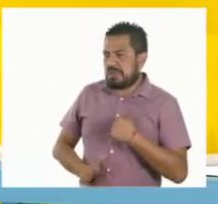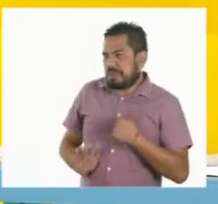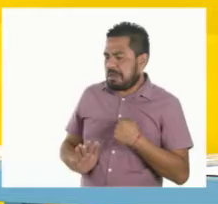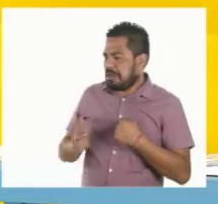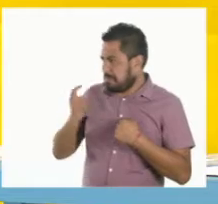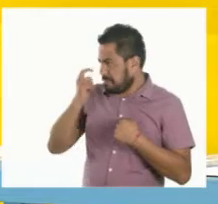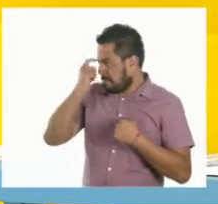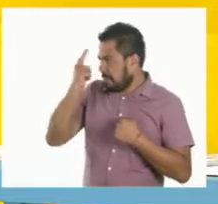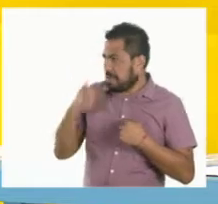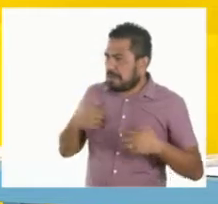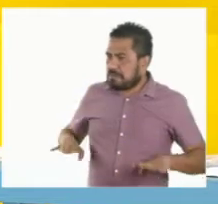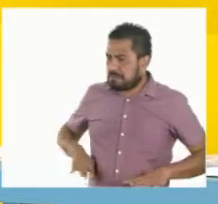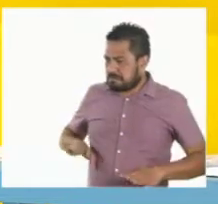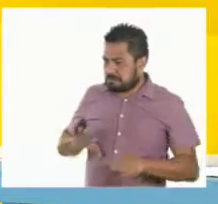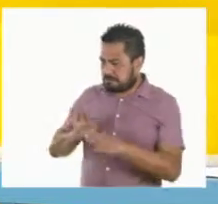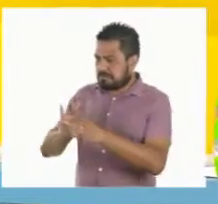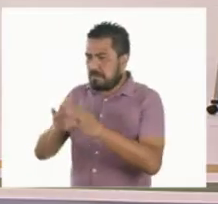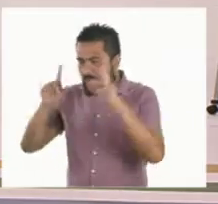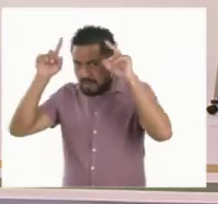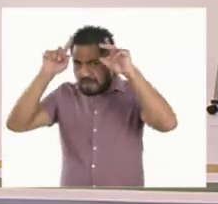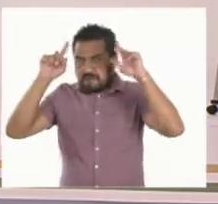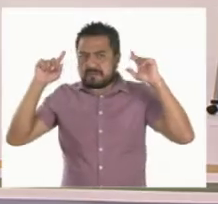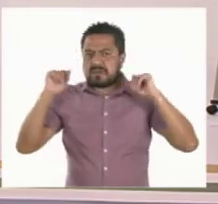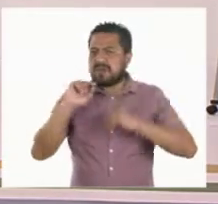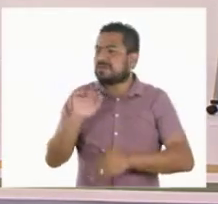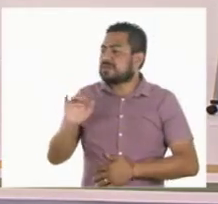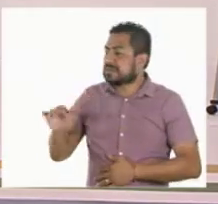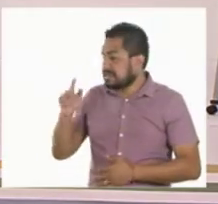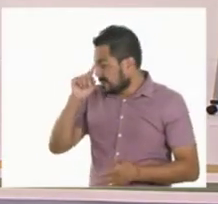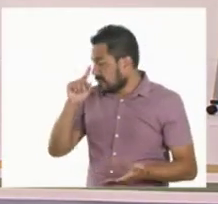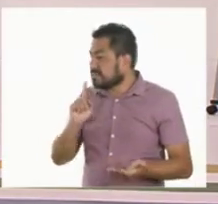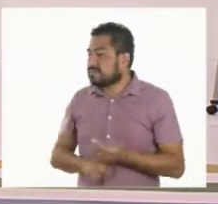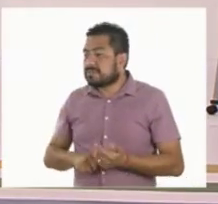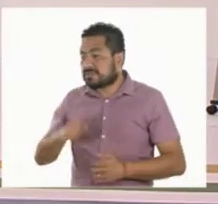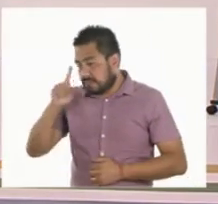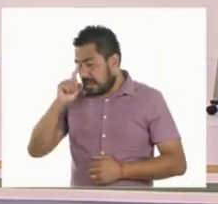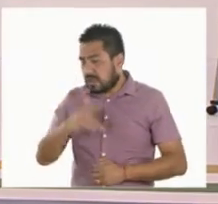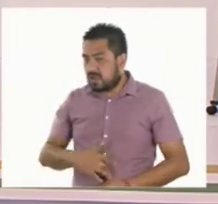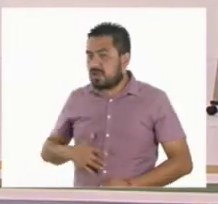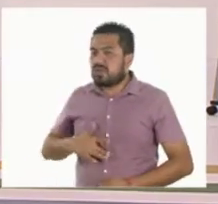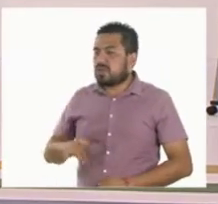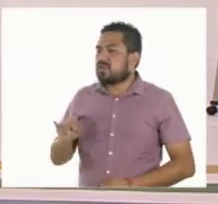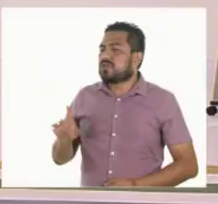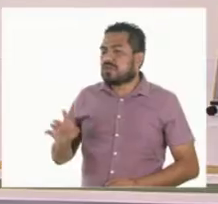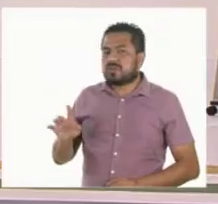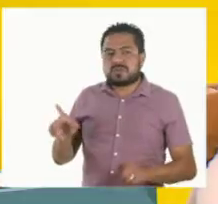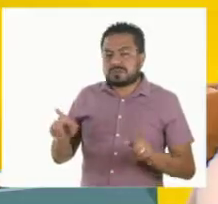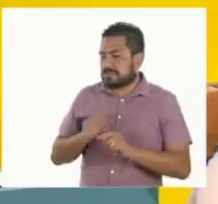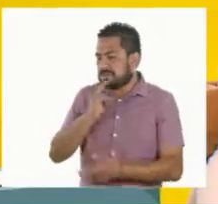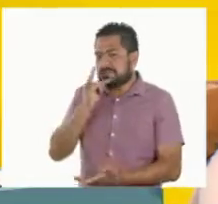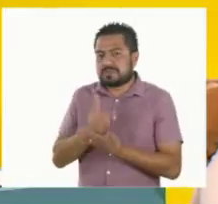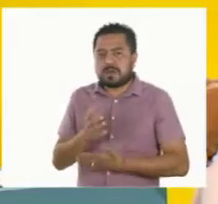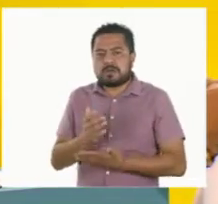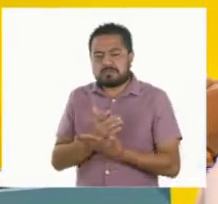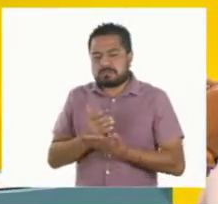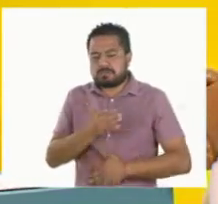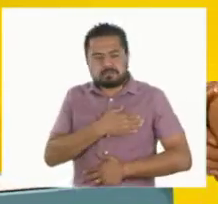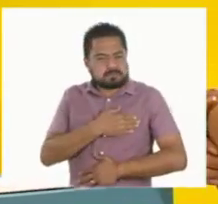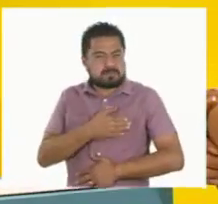a una enfermera. Exacto. Y entonces llego y le digo, ¿qué cree? ¿Para ese dolor de panza? Solo se puede curar con